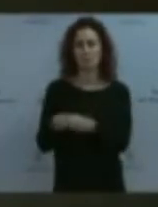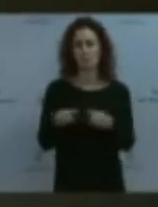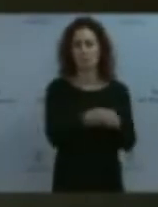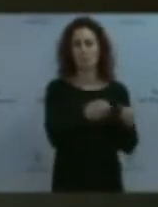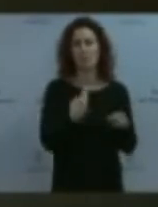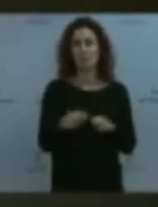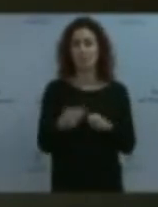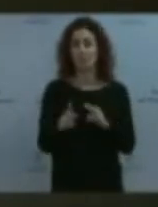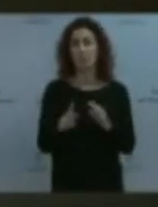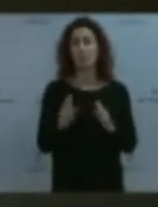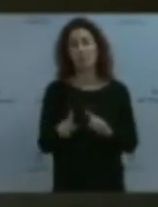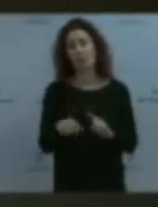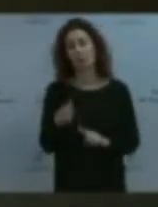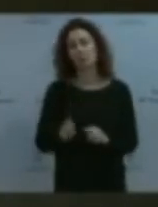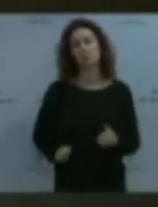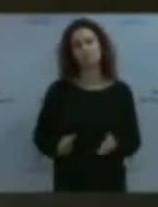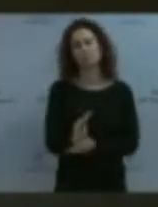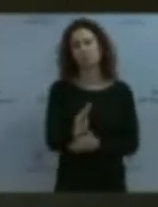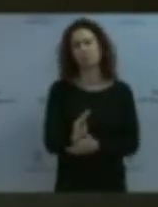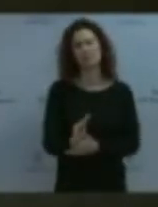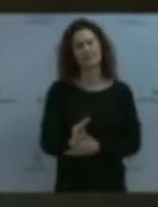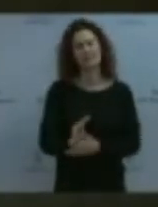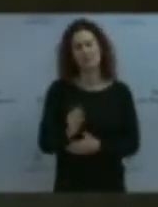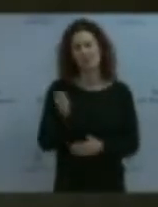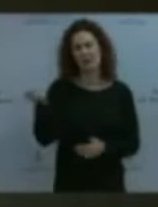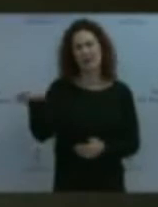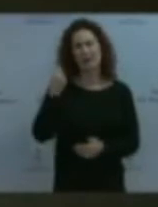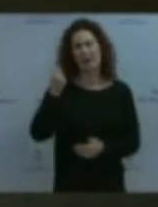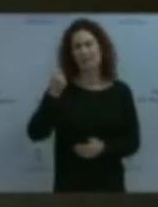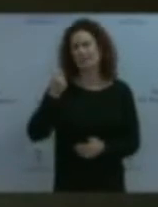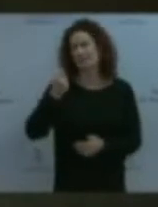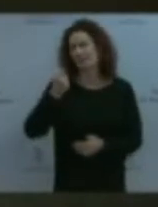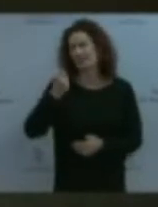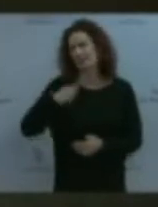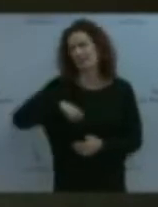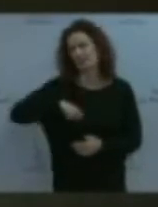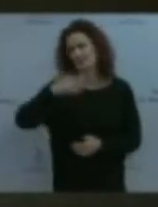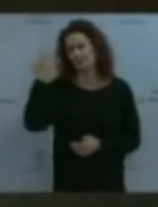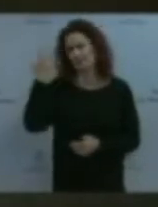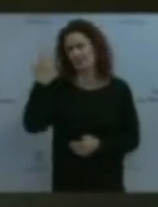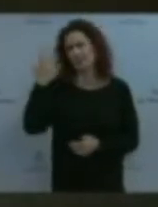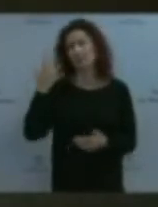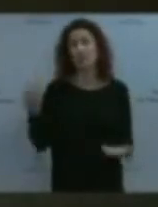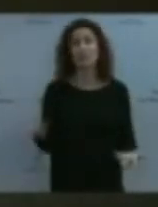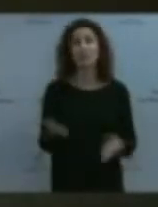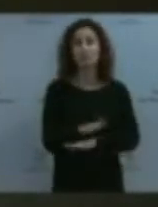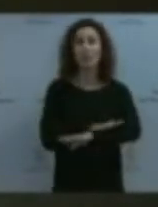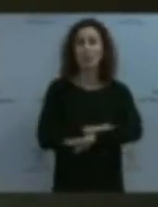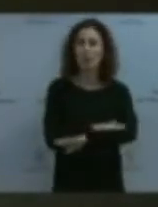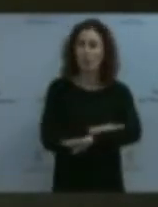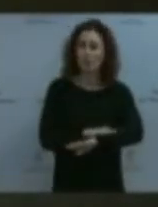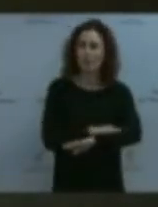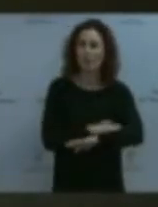muy elevadas. El Gobierno, como no puede ser de otra manera, está dispuesto a escuchar las distintas opciones, proyectos